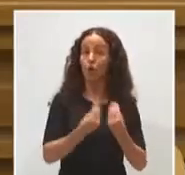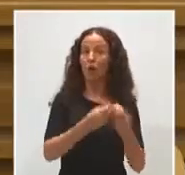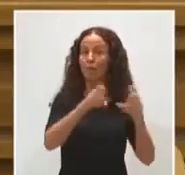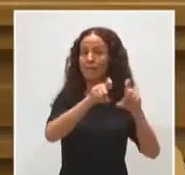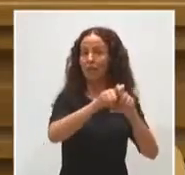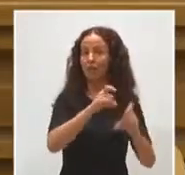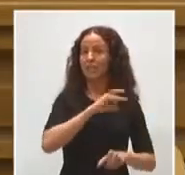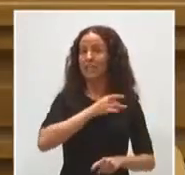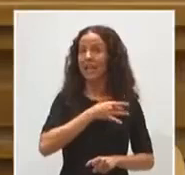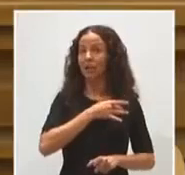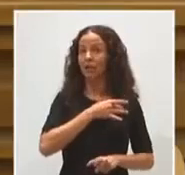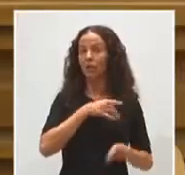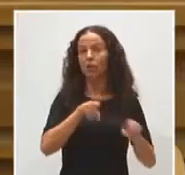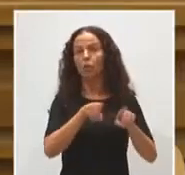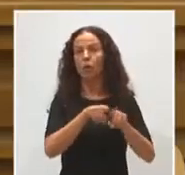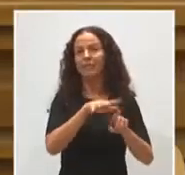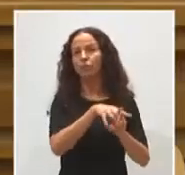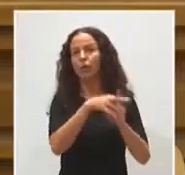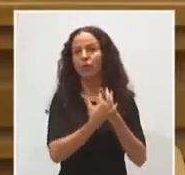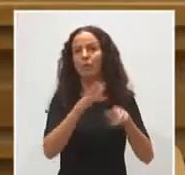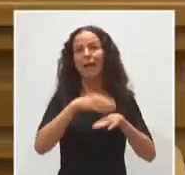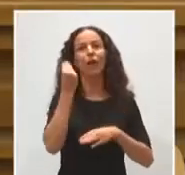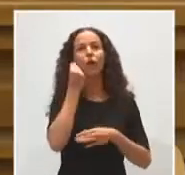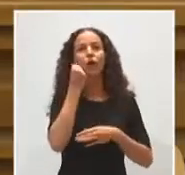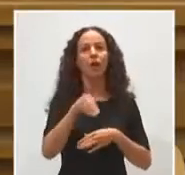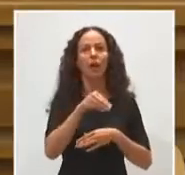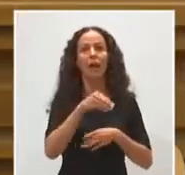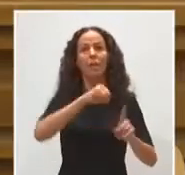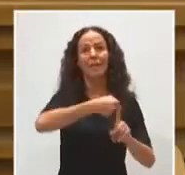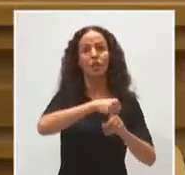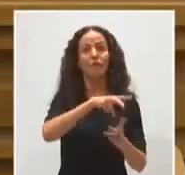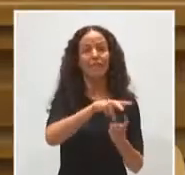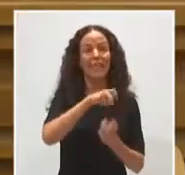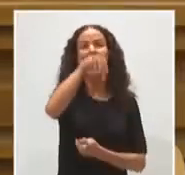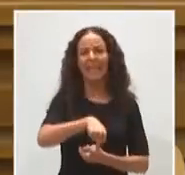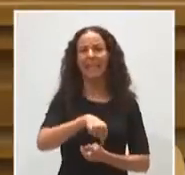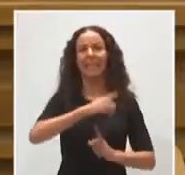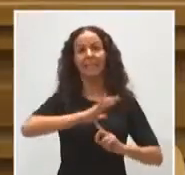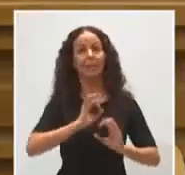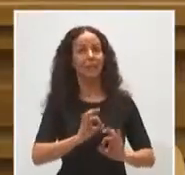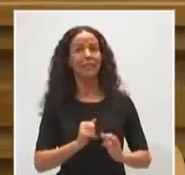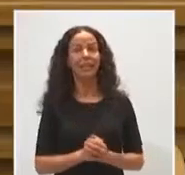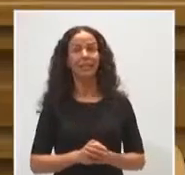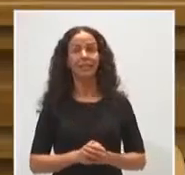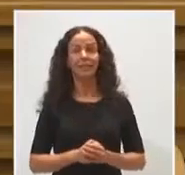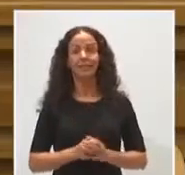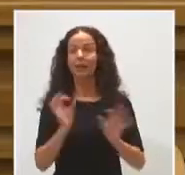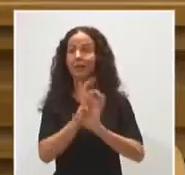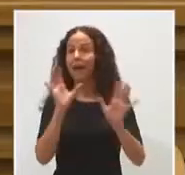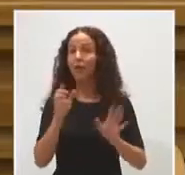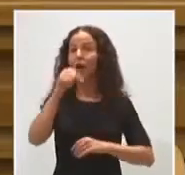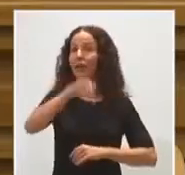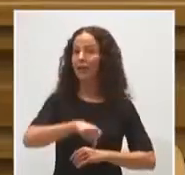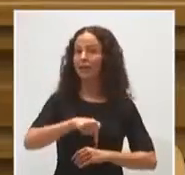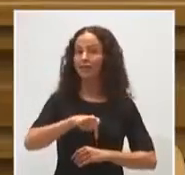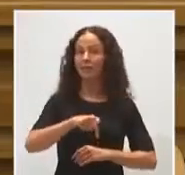un escenario de mantener congelada la presión fiscal en la comunidad autónoma es evidente que la situación